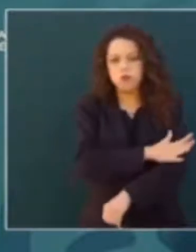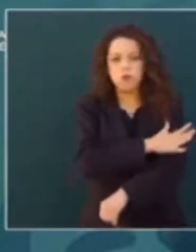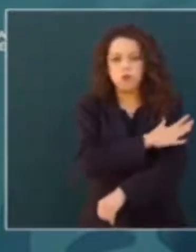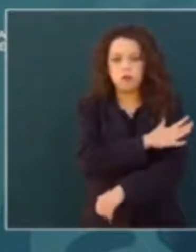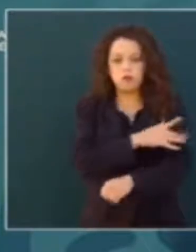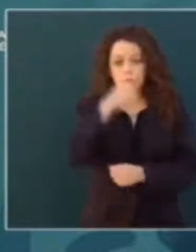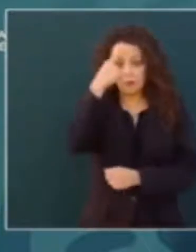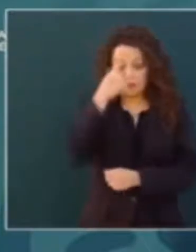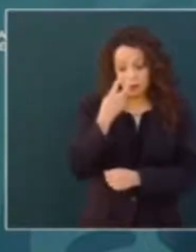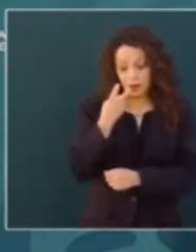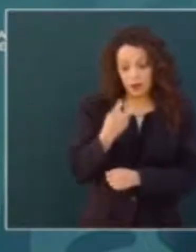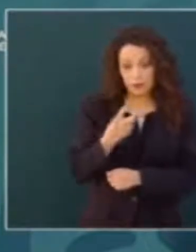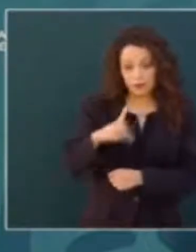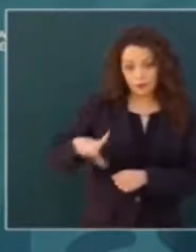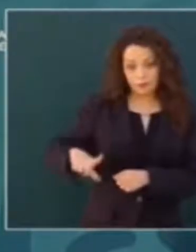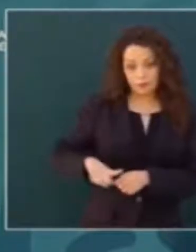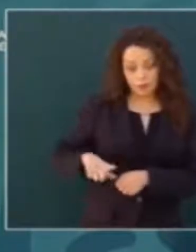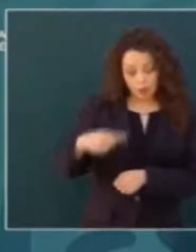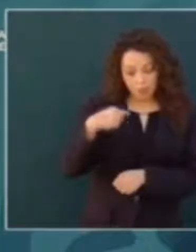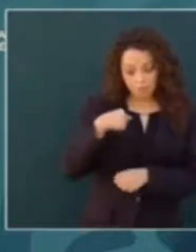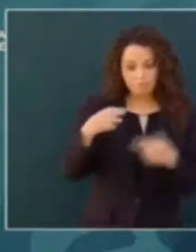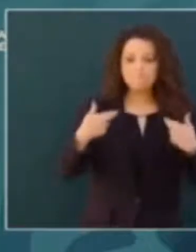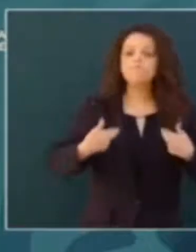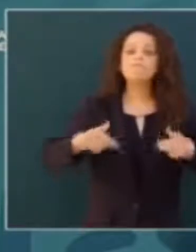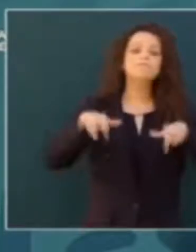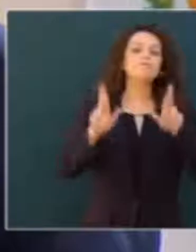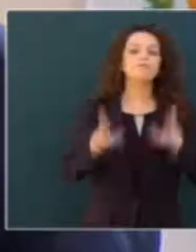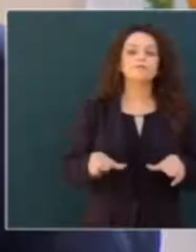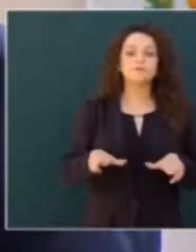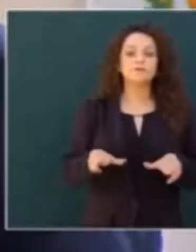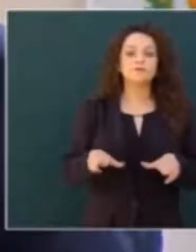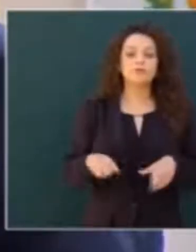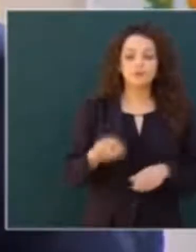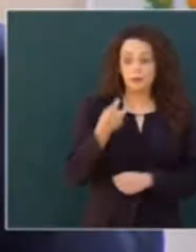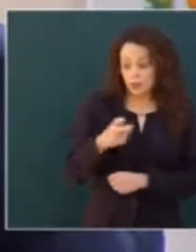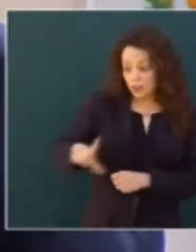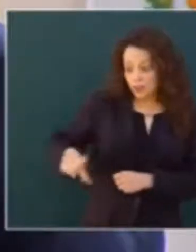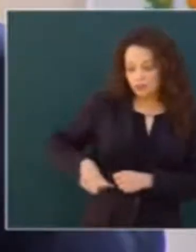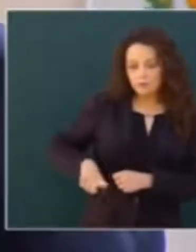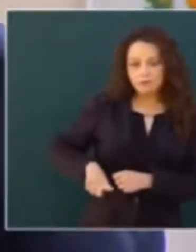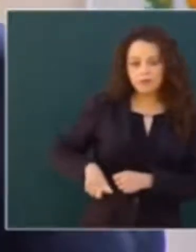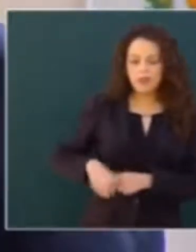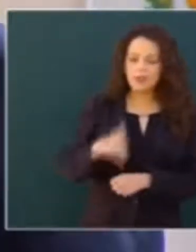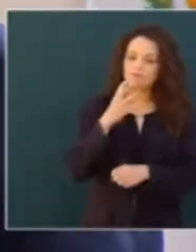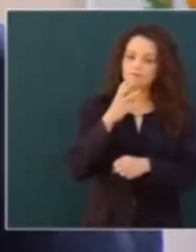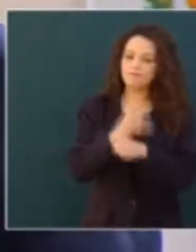represento, el gobierno de la Cuarta Transformación.